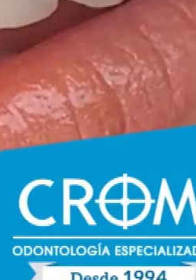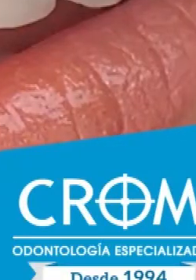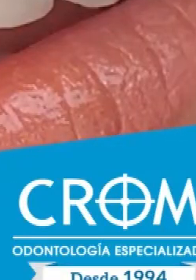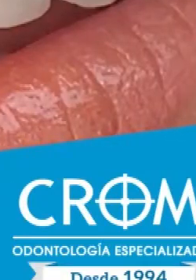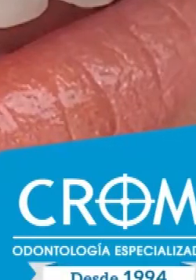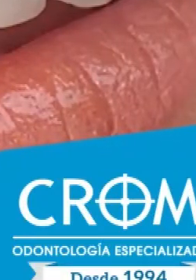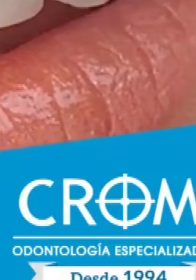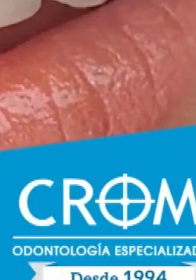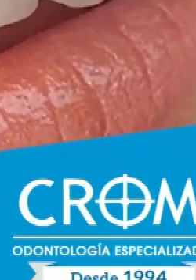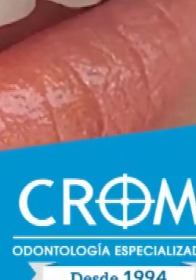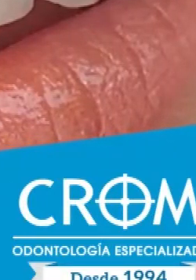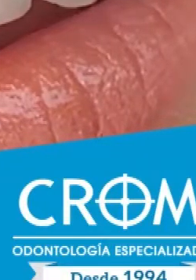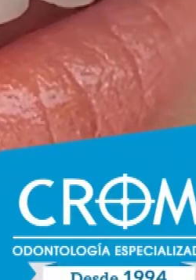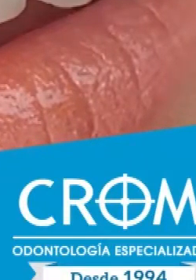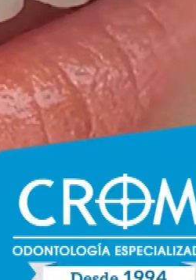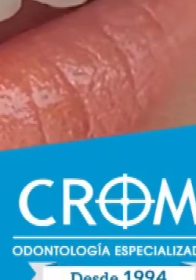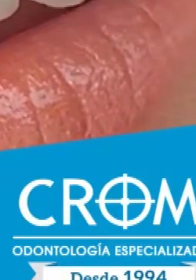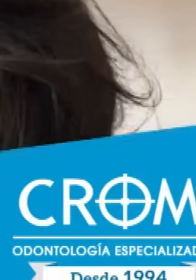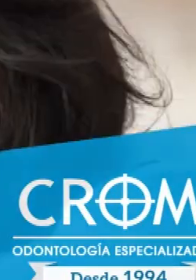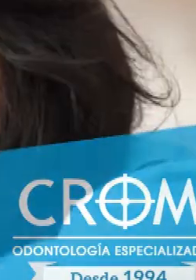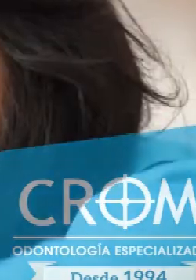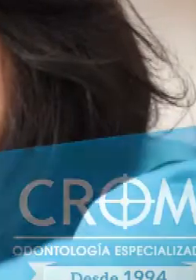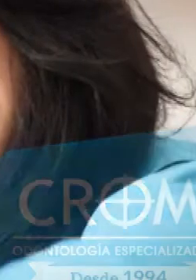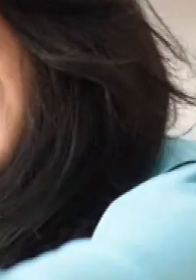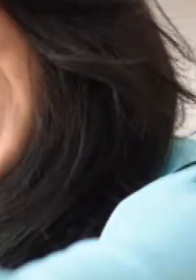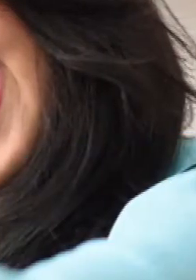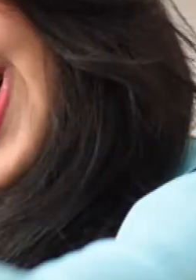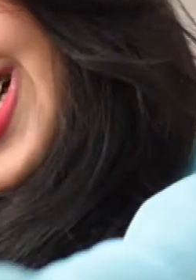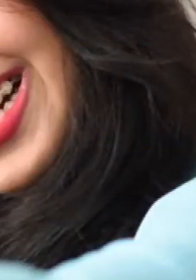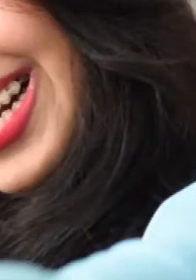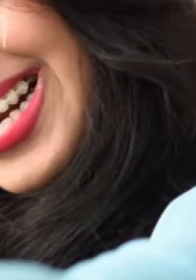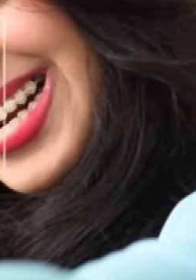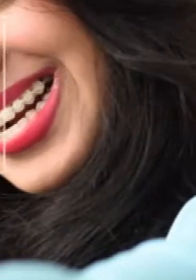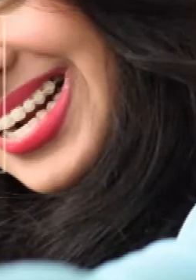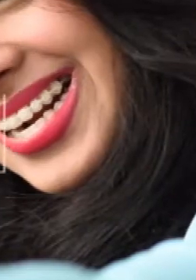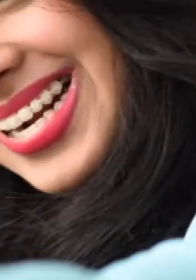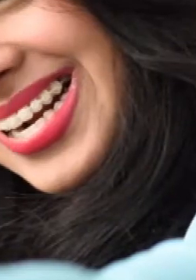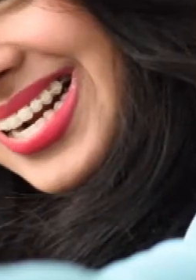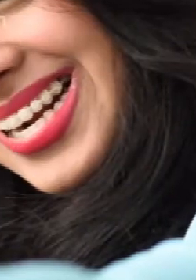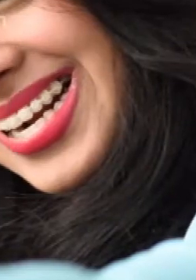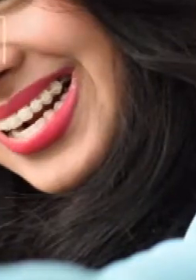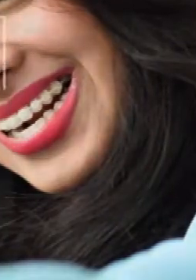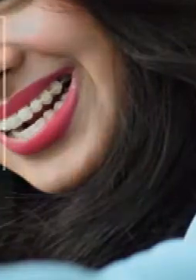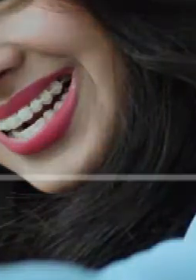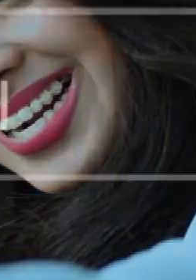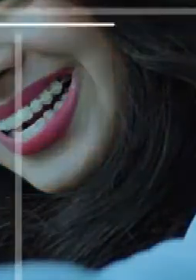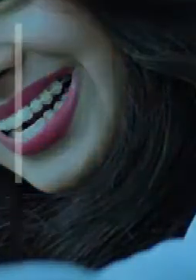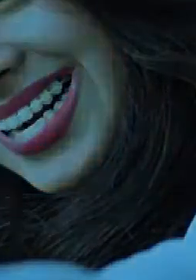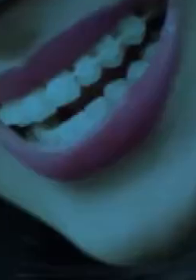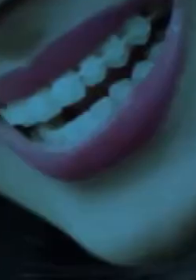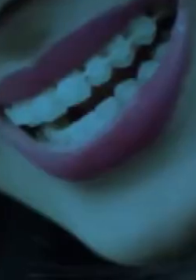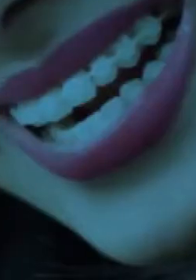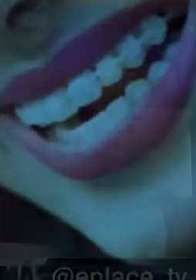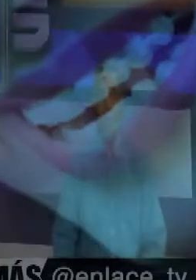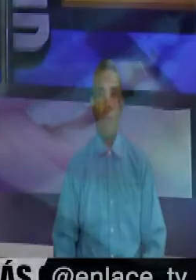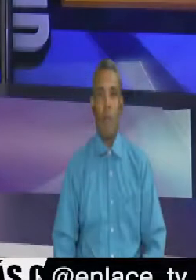excelentes resultados. Sonría sin miedo. Chrome es odontología especializada.